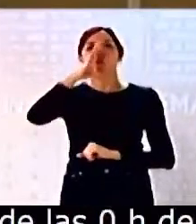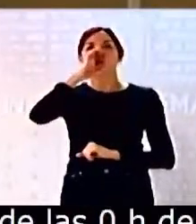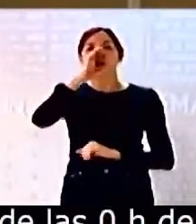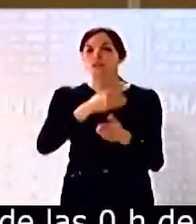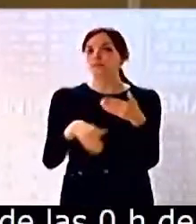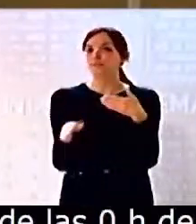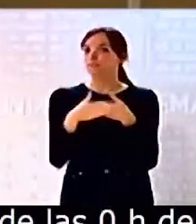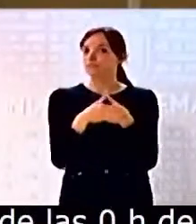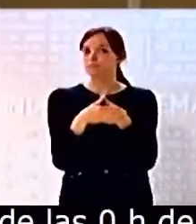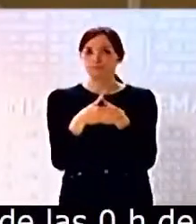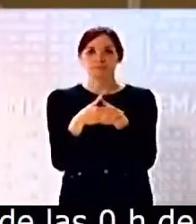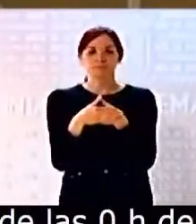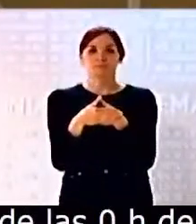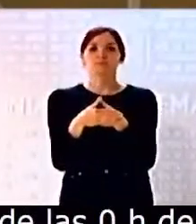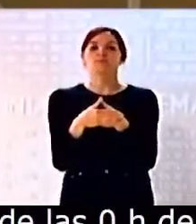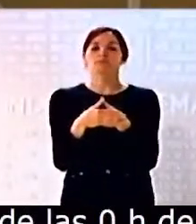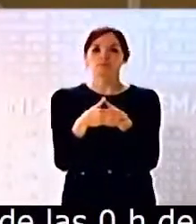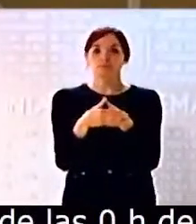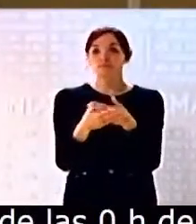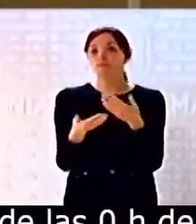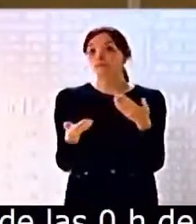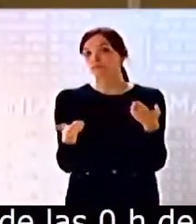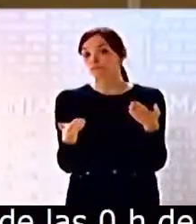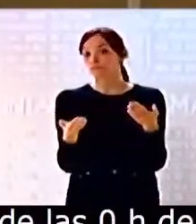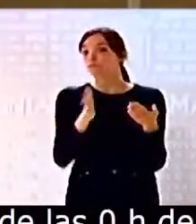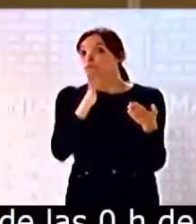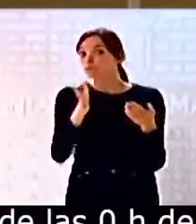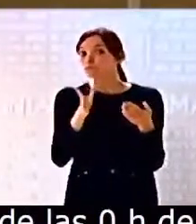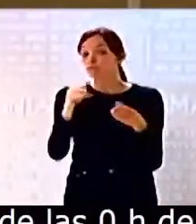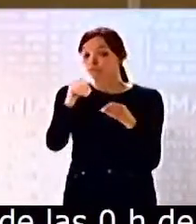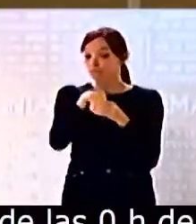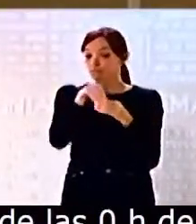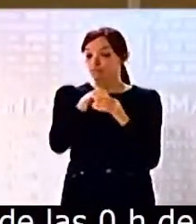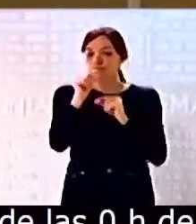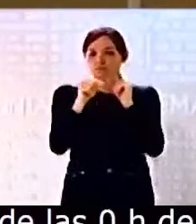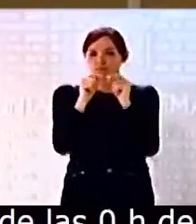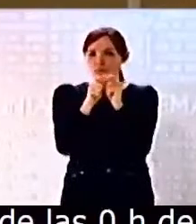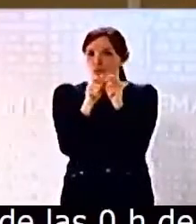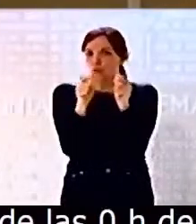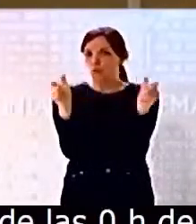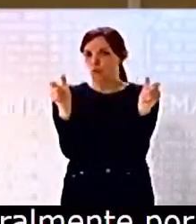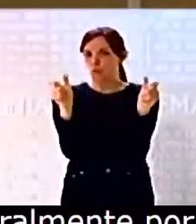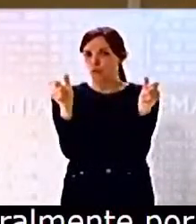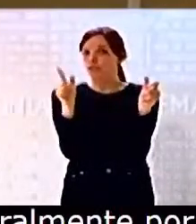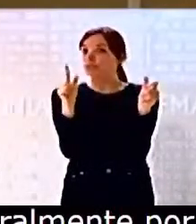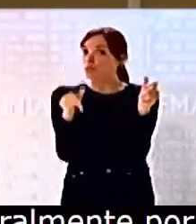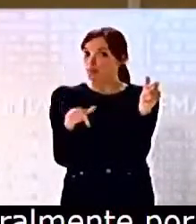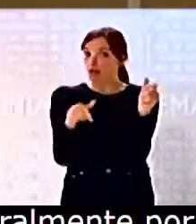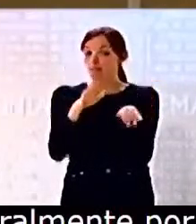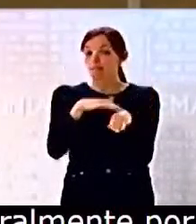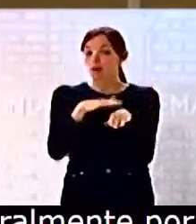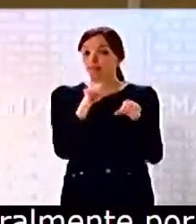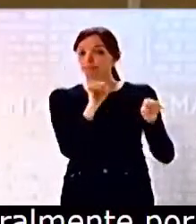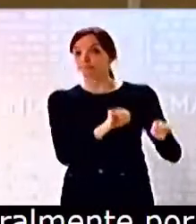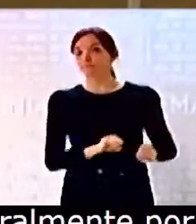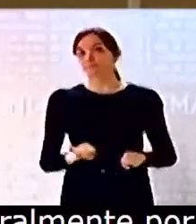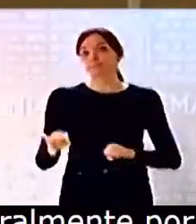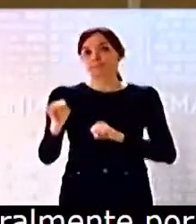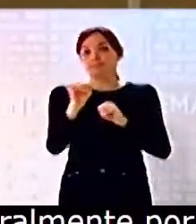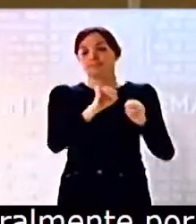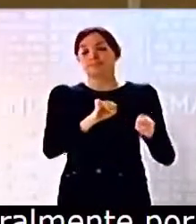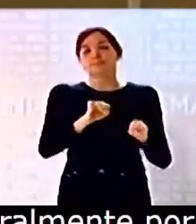cerrada perimetralmente por ese incremento de la incidencia y también para proteger a la